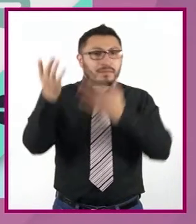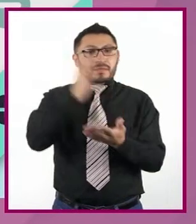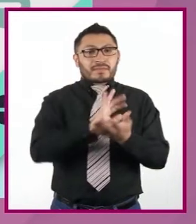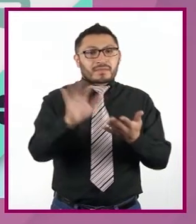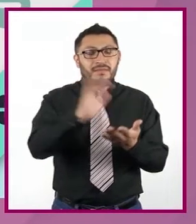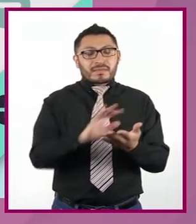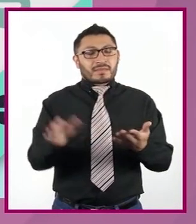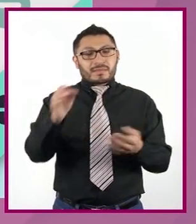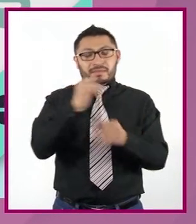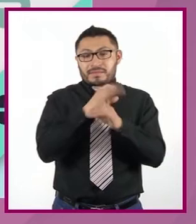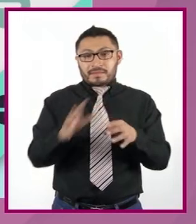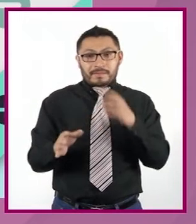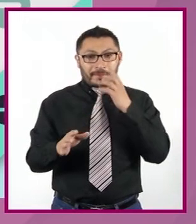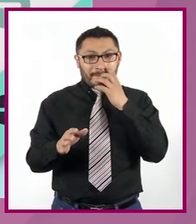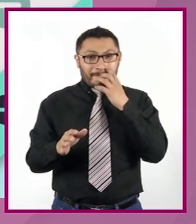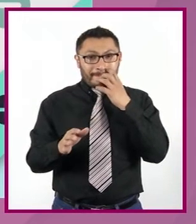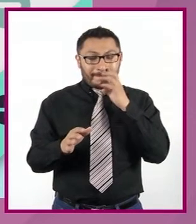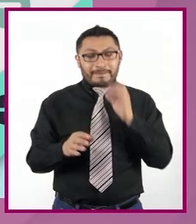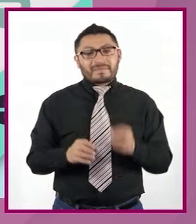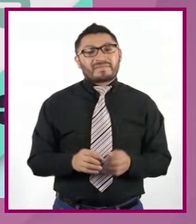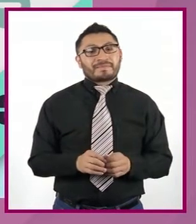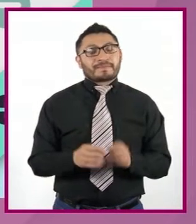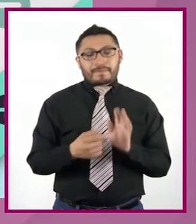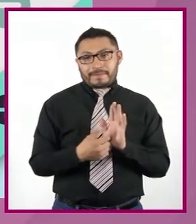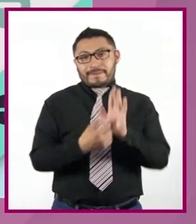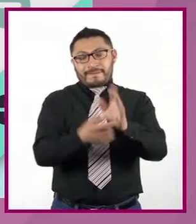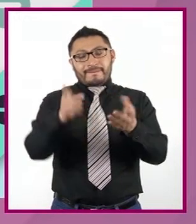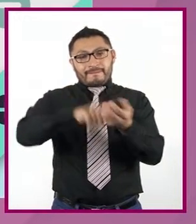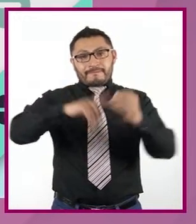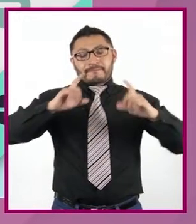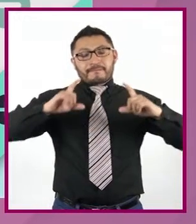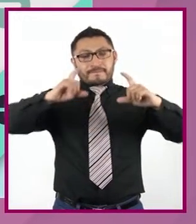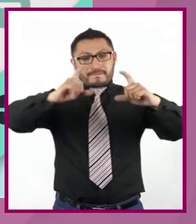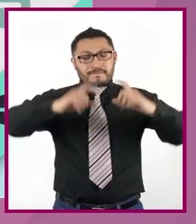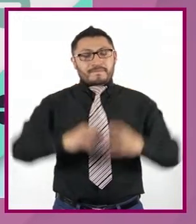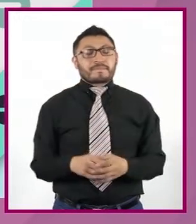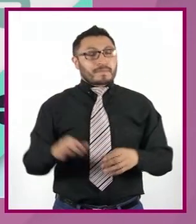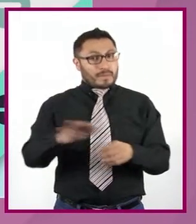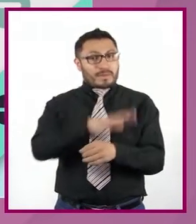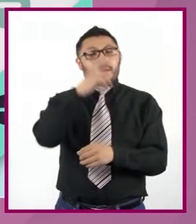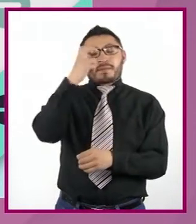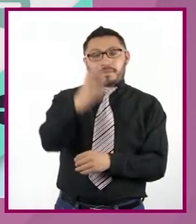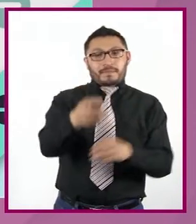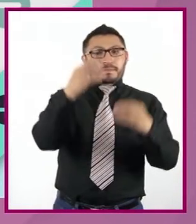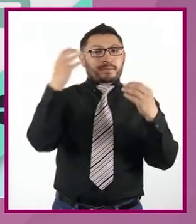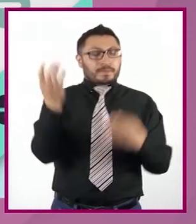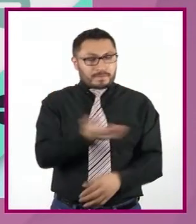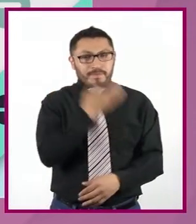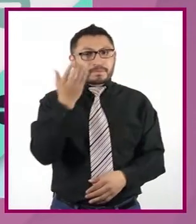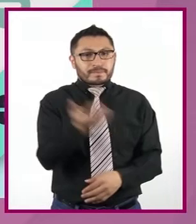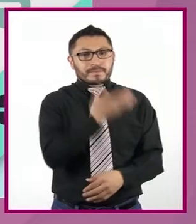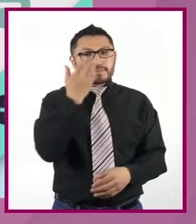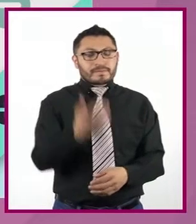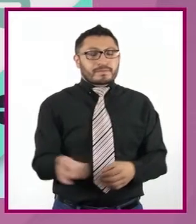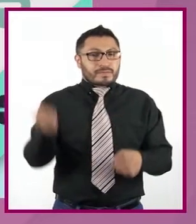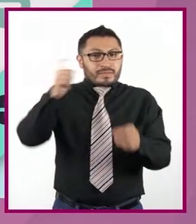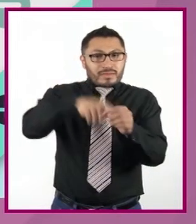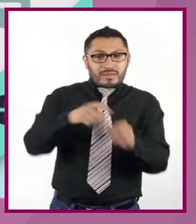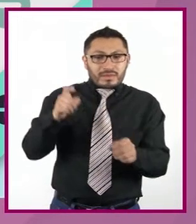o interpretar la información que presenta la gráfica. Por eso, es común que se